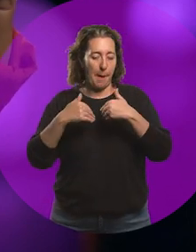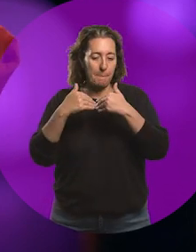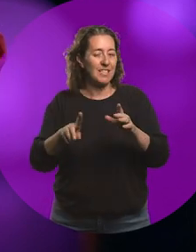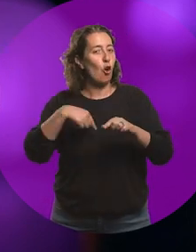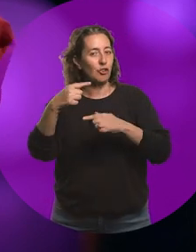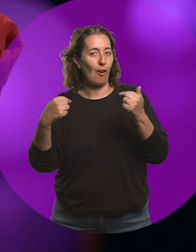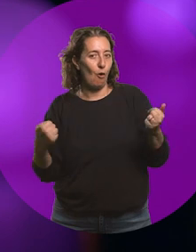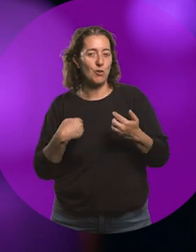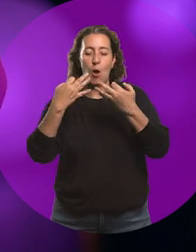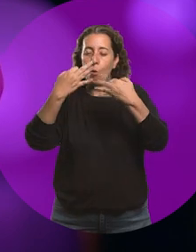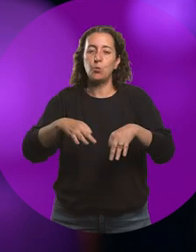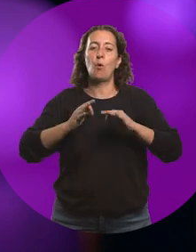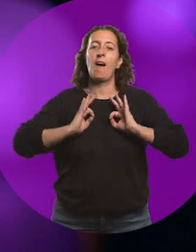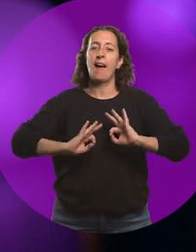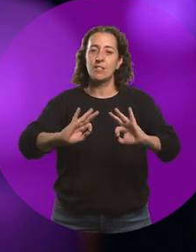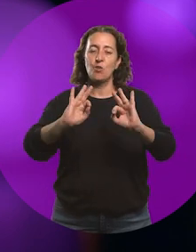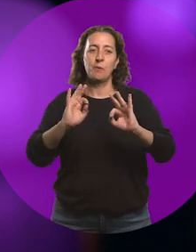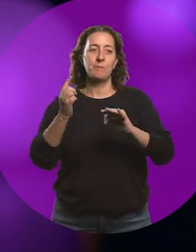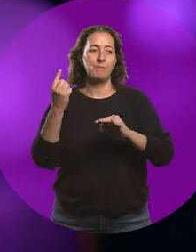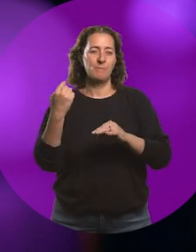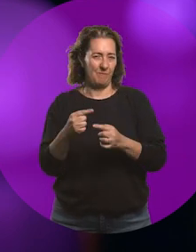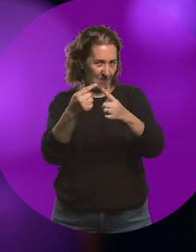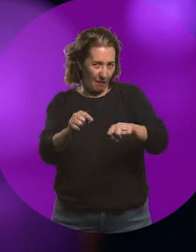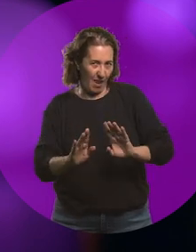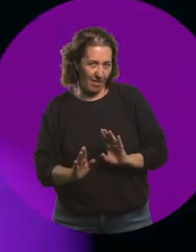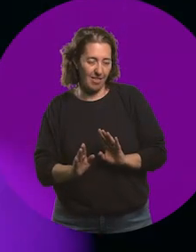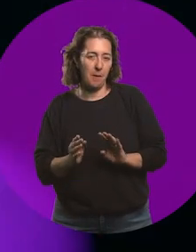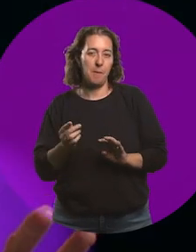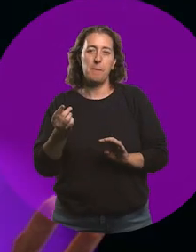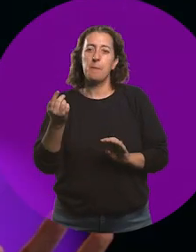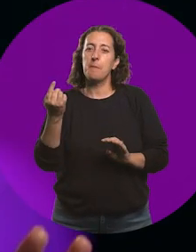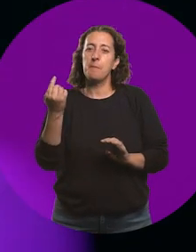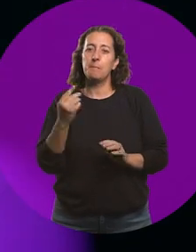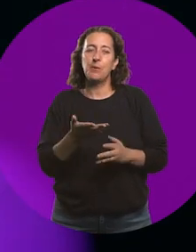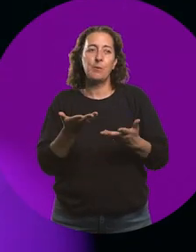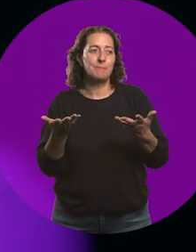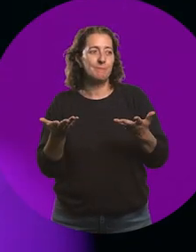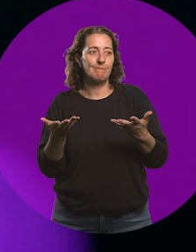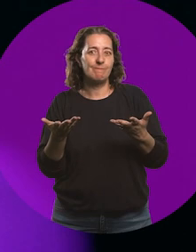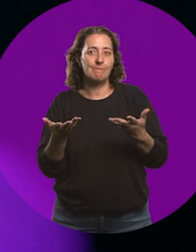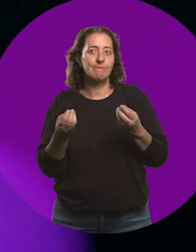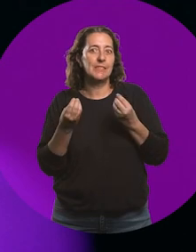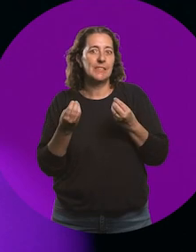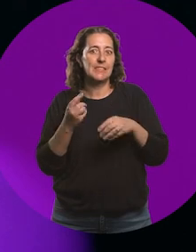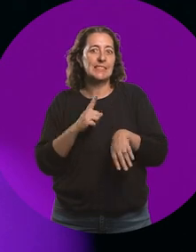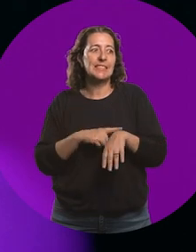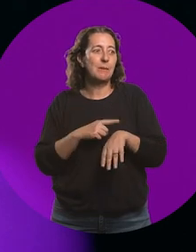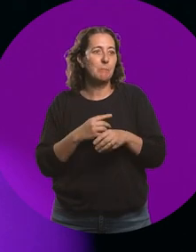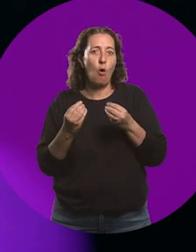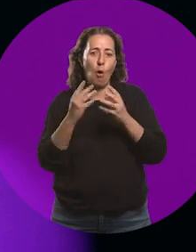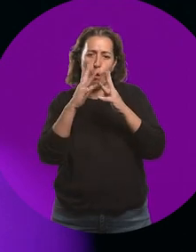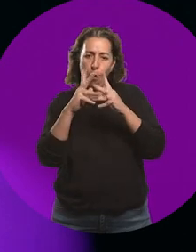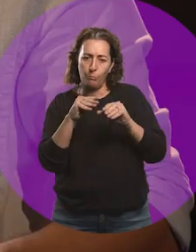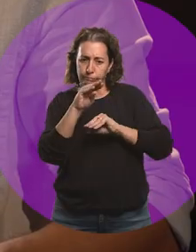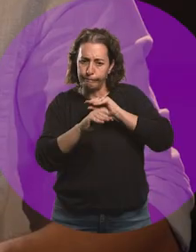vacaciones, entonces fue diferente, pero era como, el tiempo me lo puedo arreglar